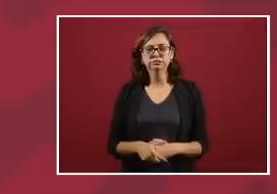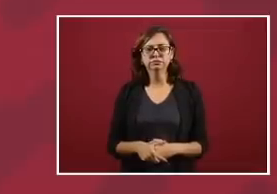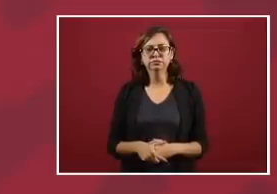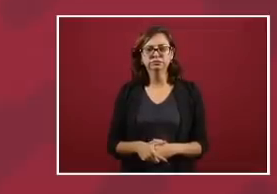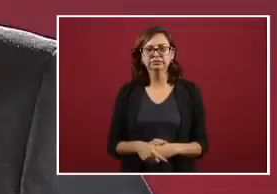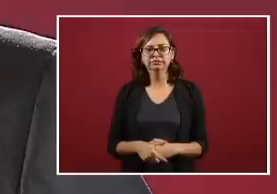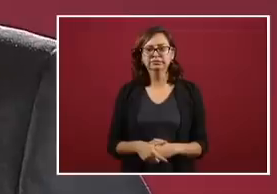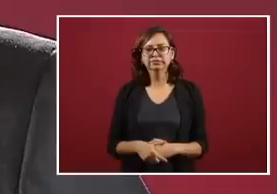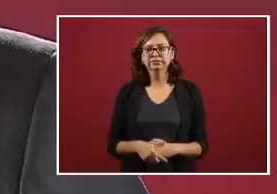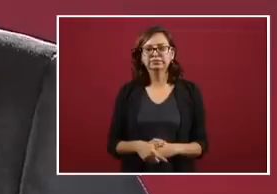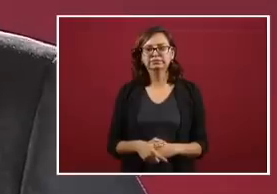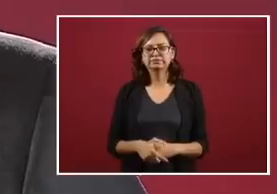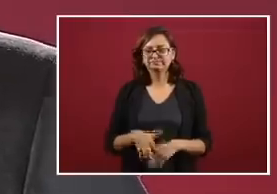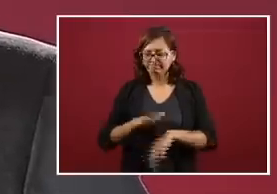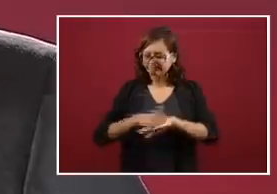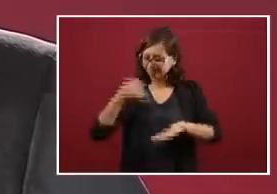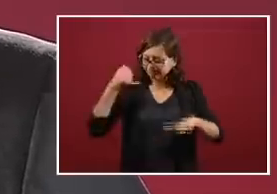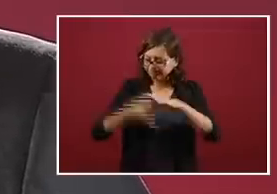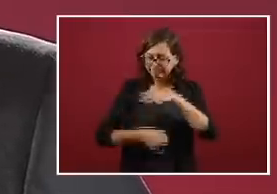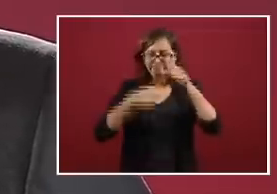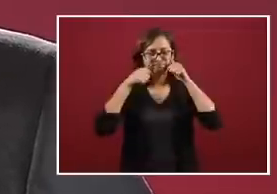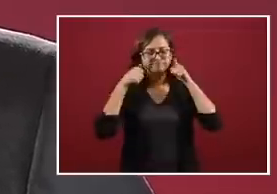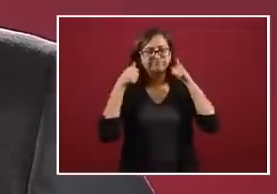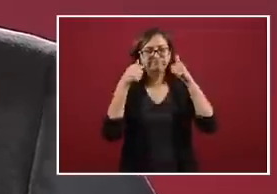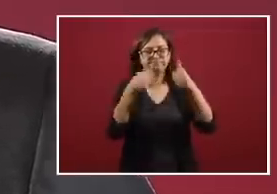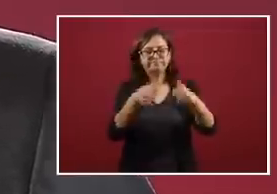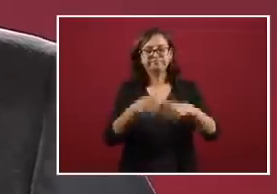se aplican a fondo,